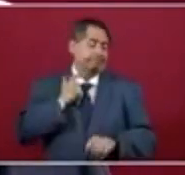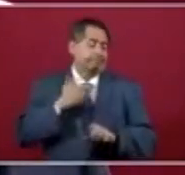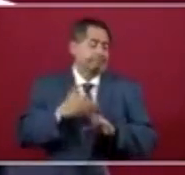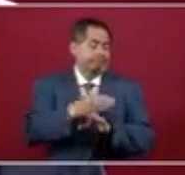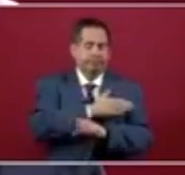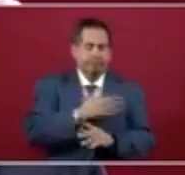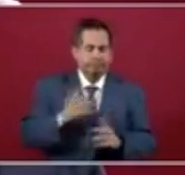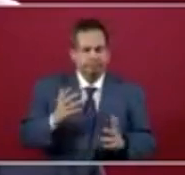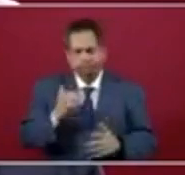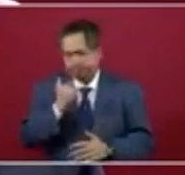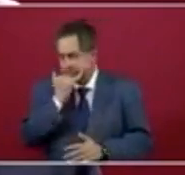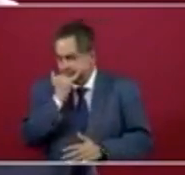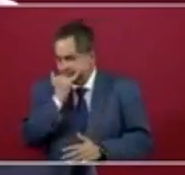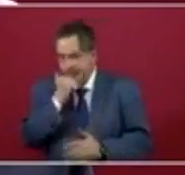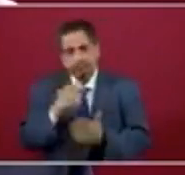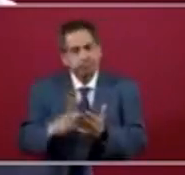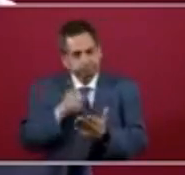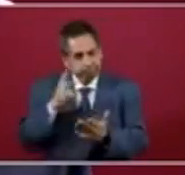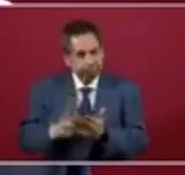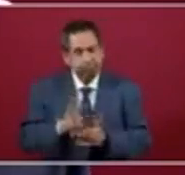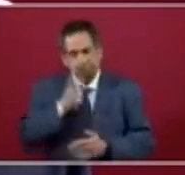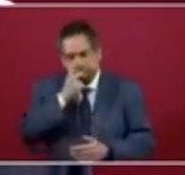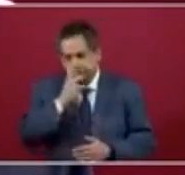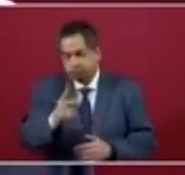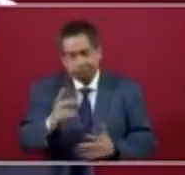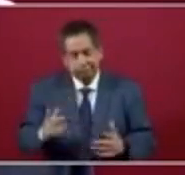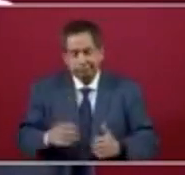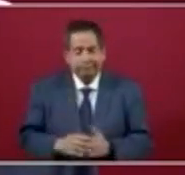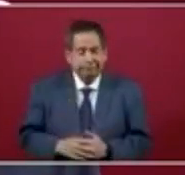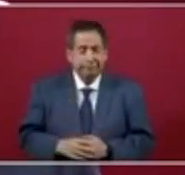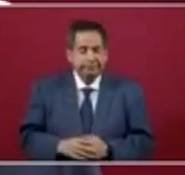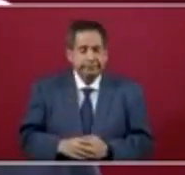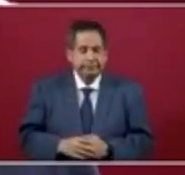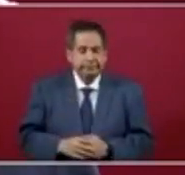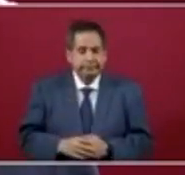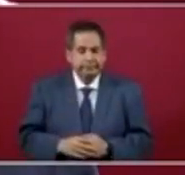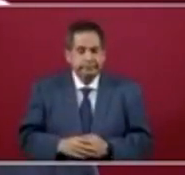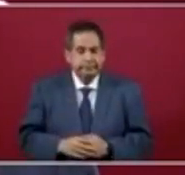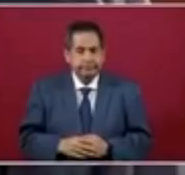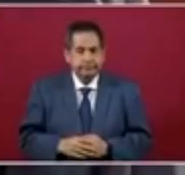a estar repitiendo como